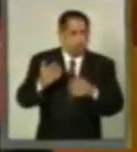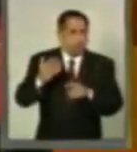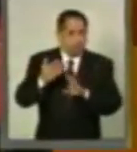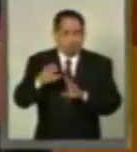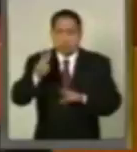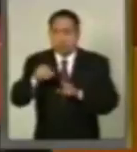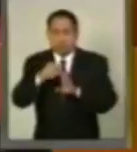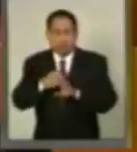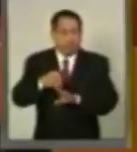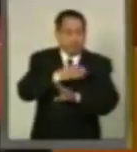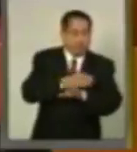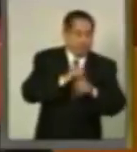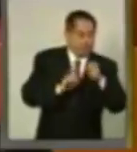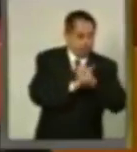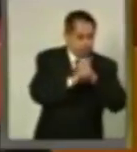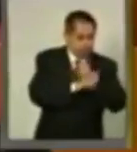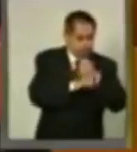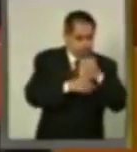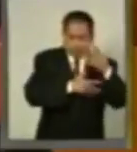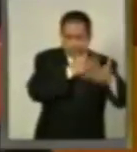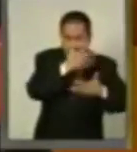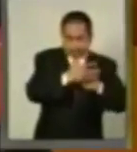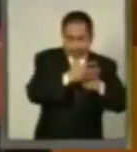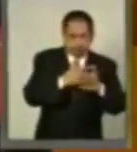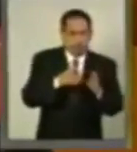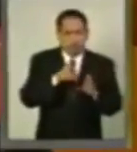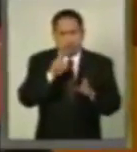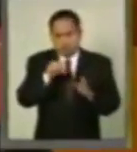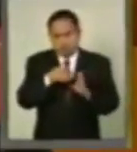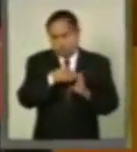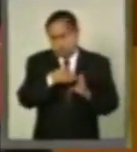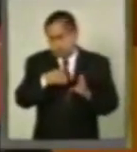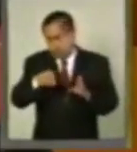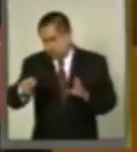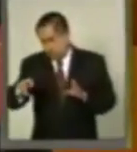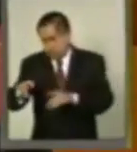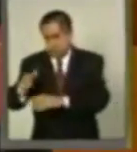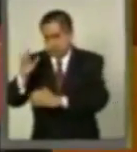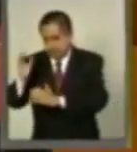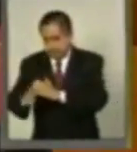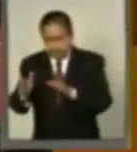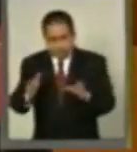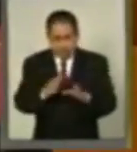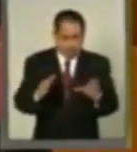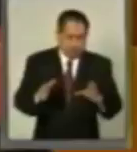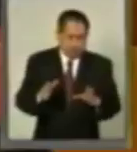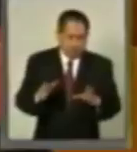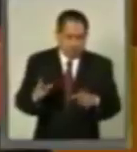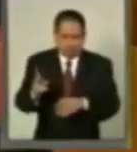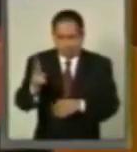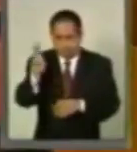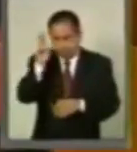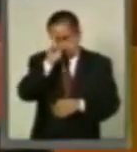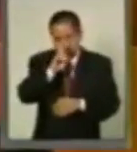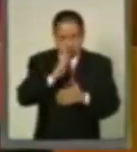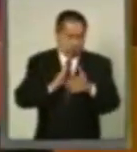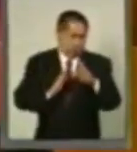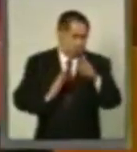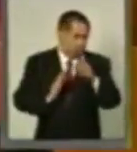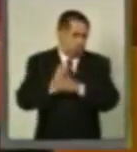teníamos antes del 2000 a cómo entregaron el poder, hubo una